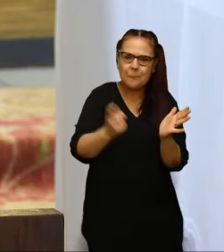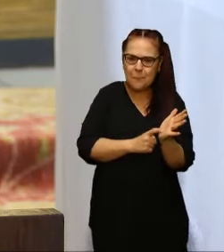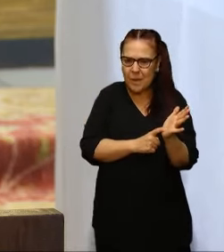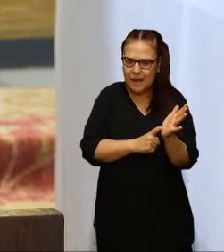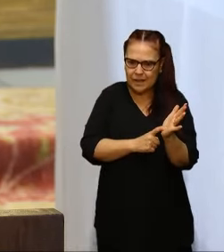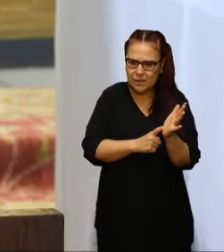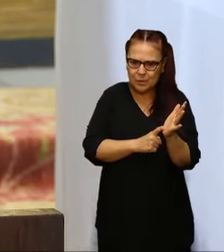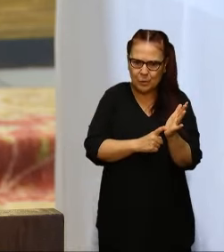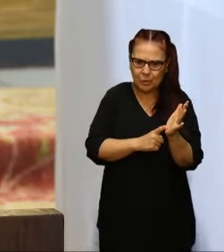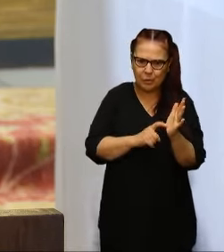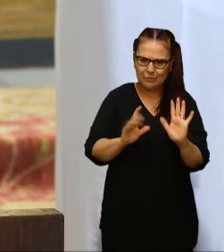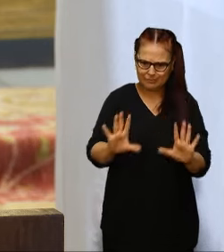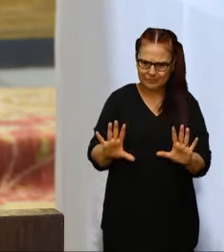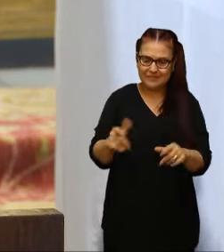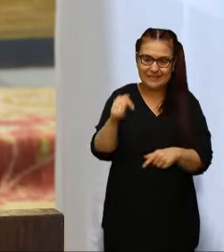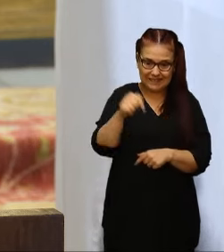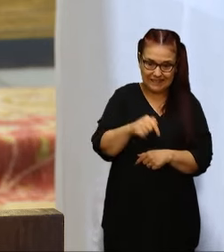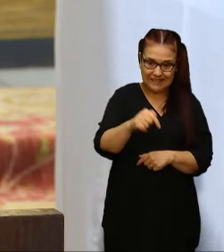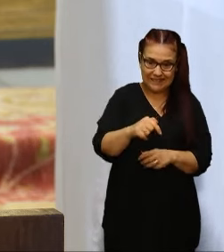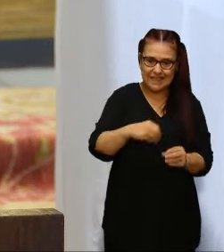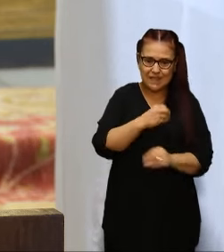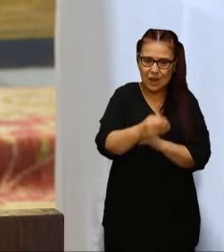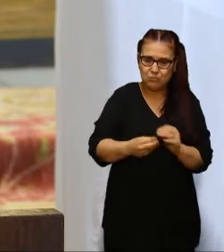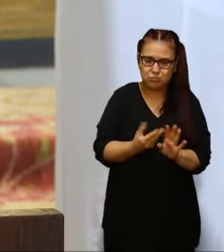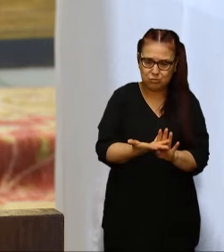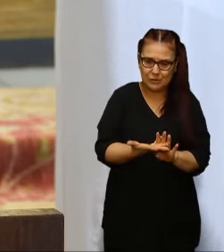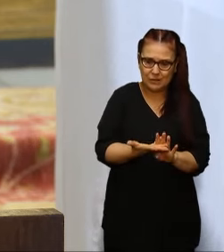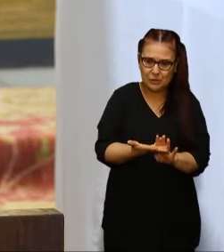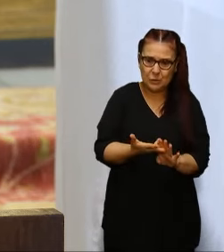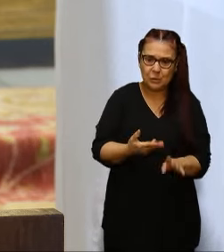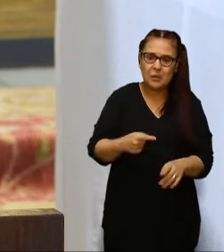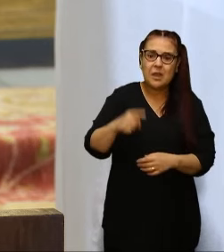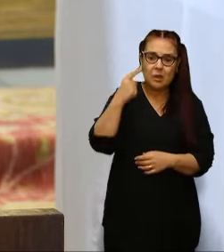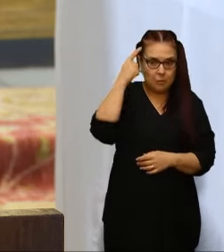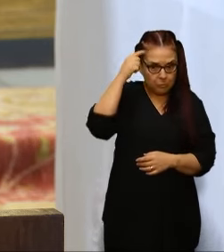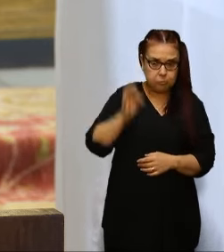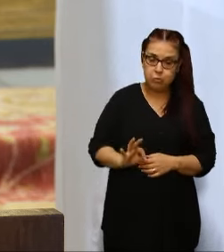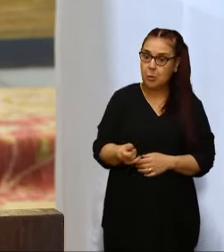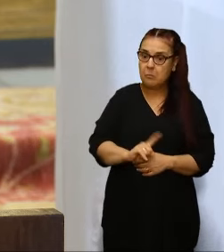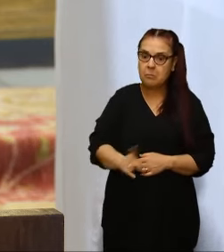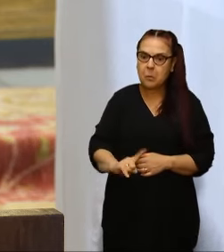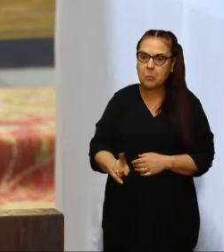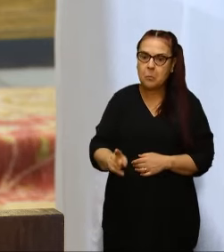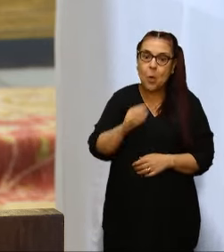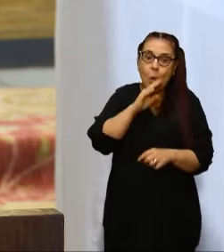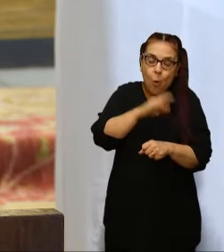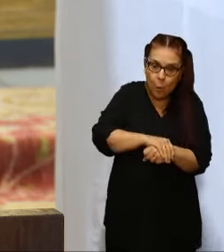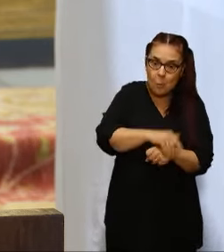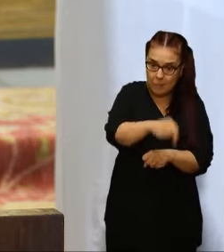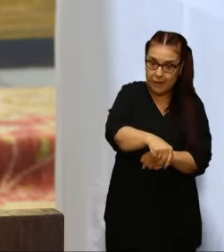del kairos, de esta actitud pagana, de cuando